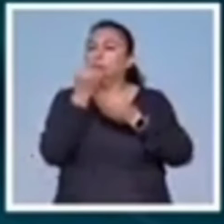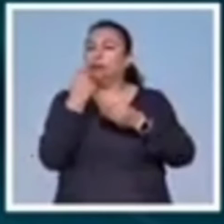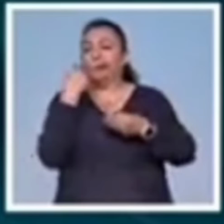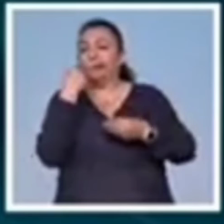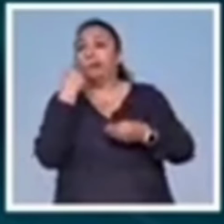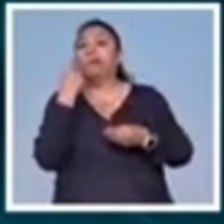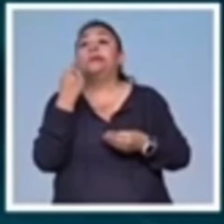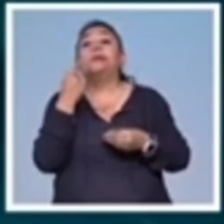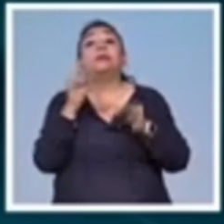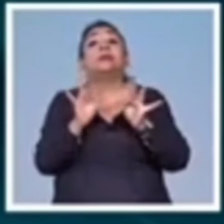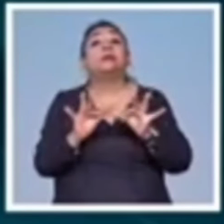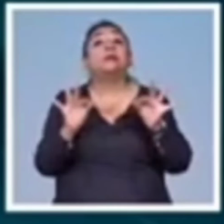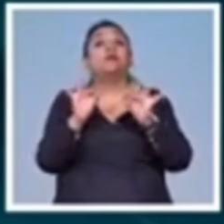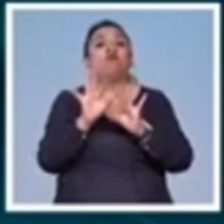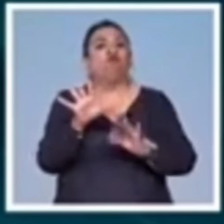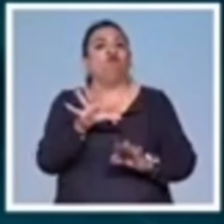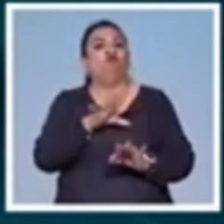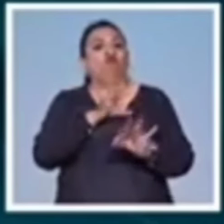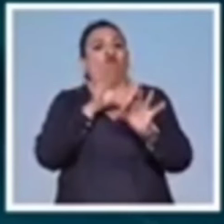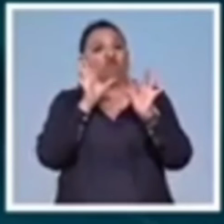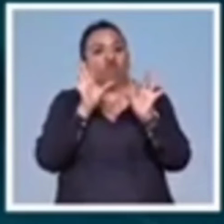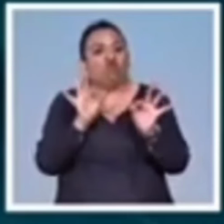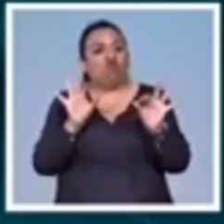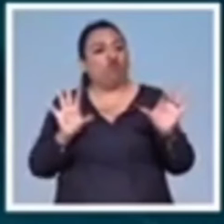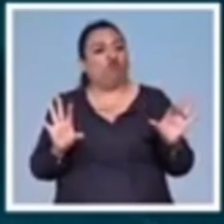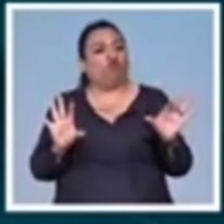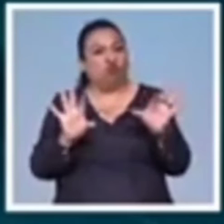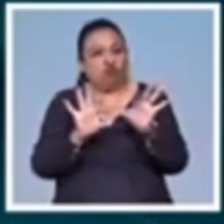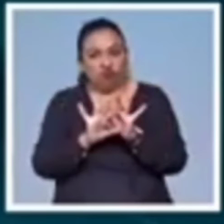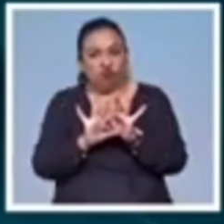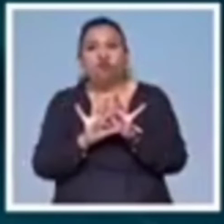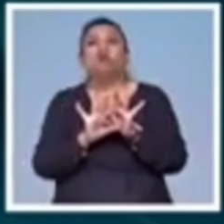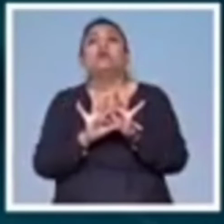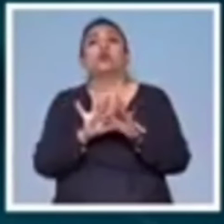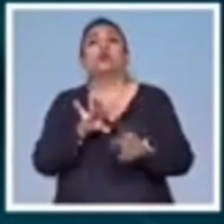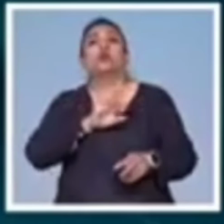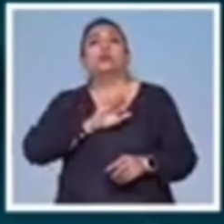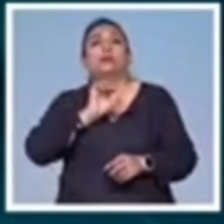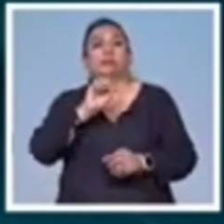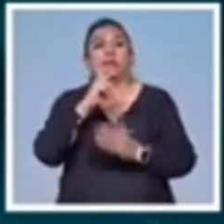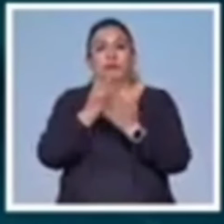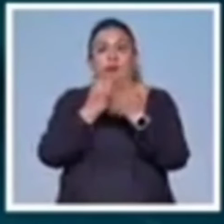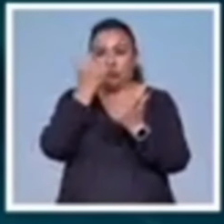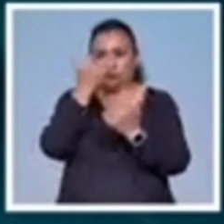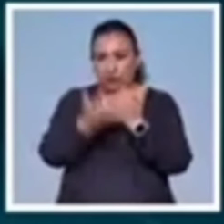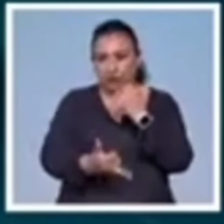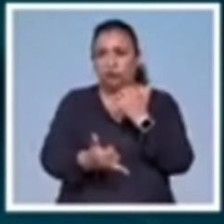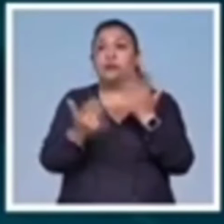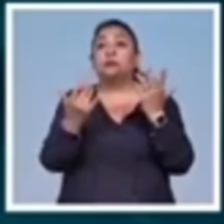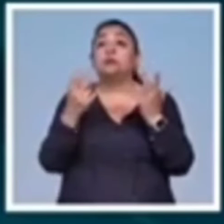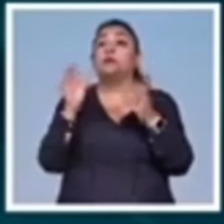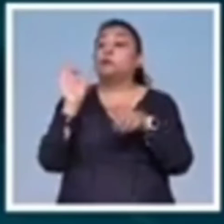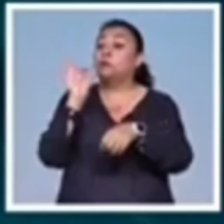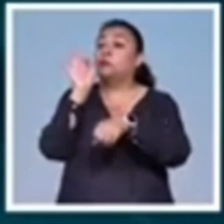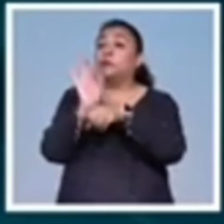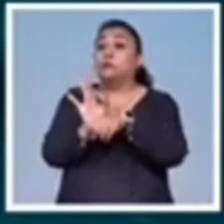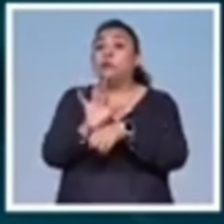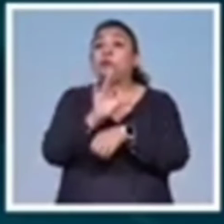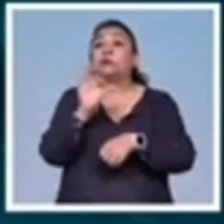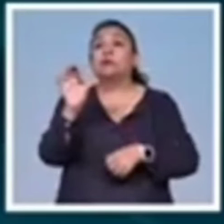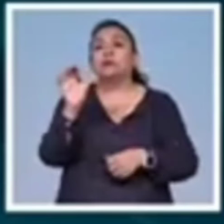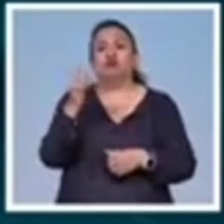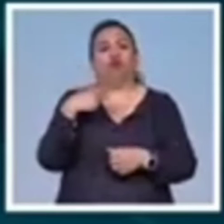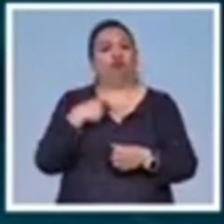Ponderó detenidamente la calidad, pertinencia y viabilidad del proyecto, la defensa de